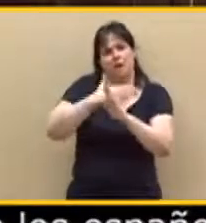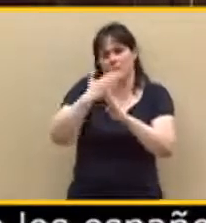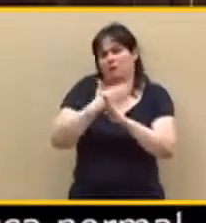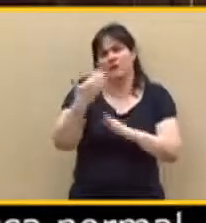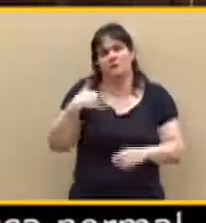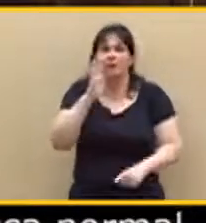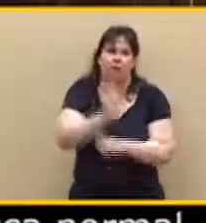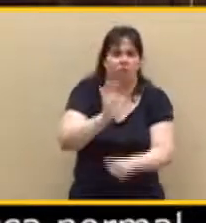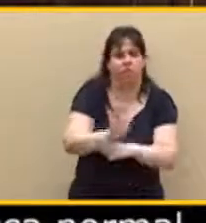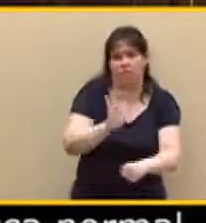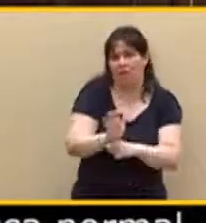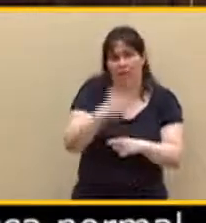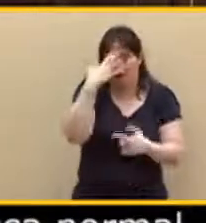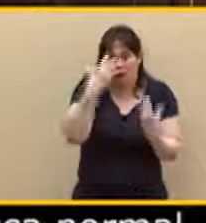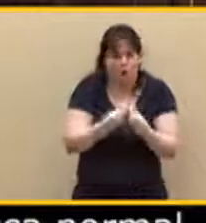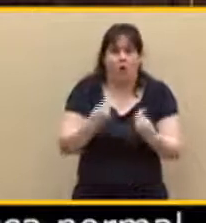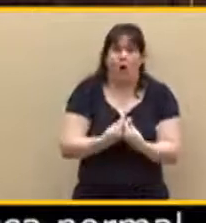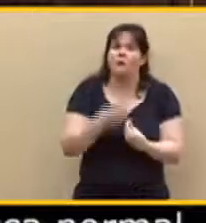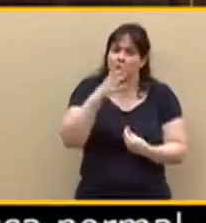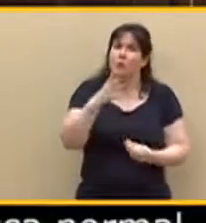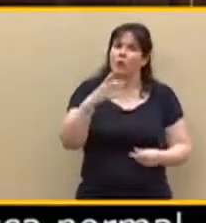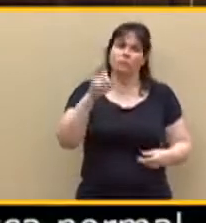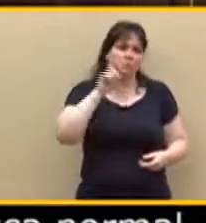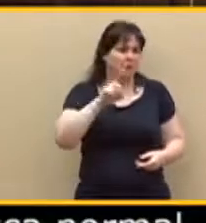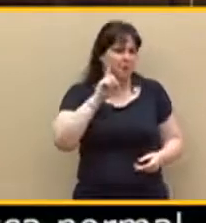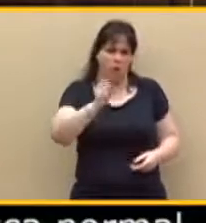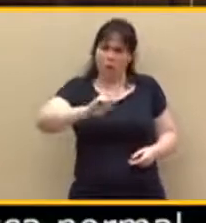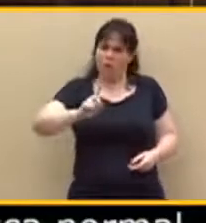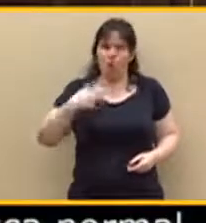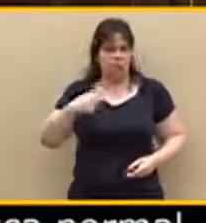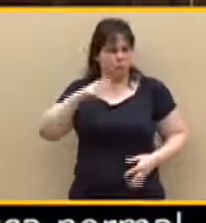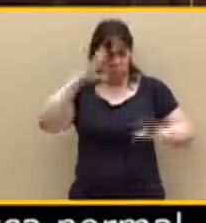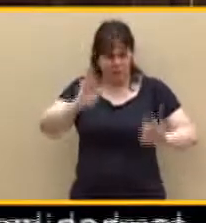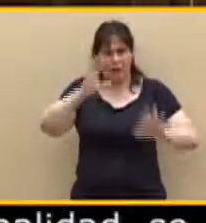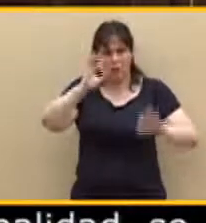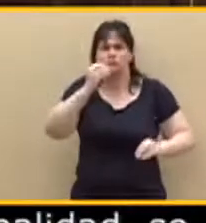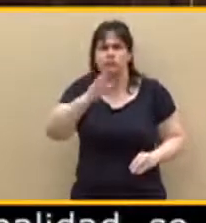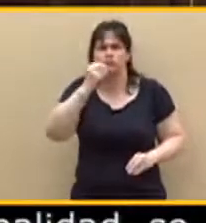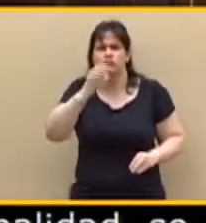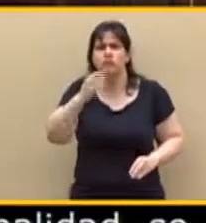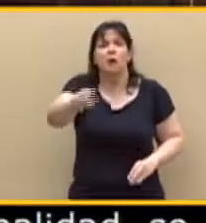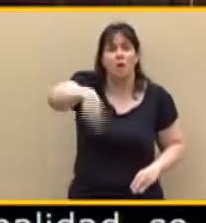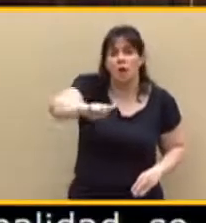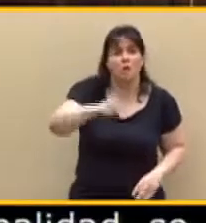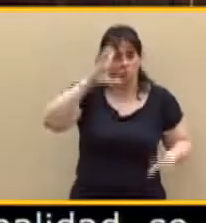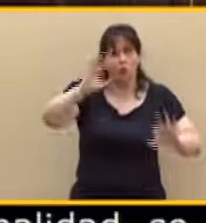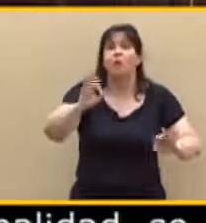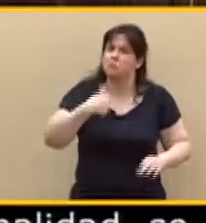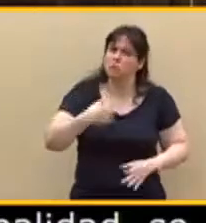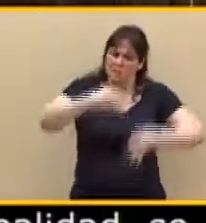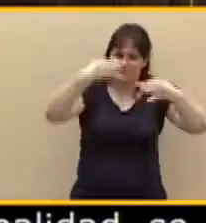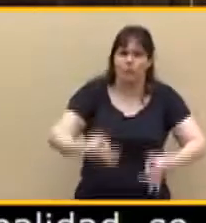creen ustedes sus propias mentiras y se extrañan de que nosotros ya no les creamos. Y estoy convencida, honestamente se lo digo, de que muchos de